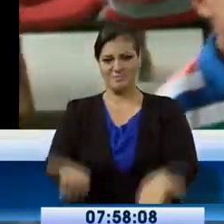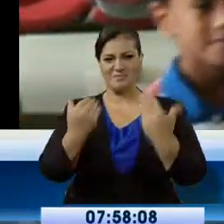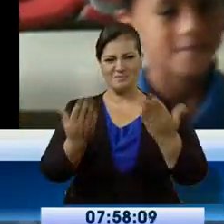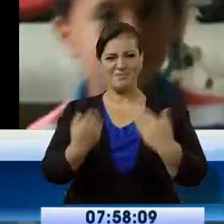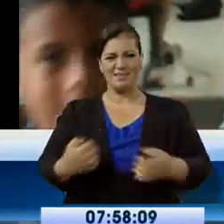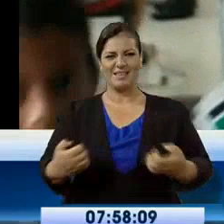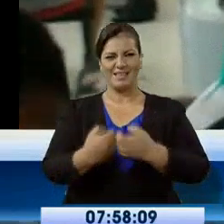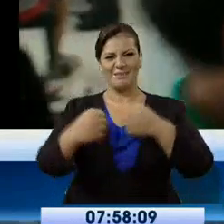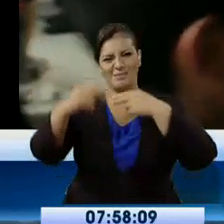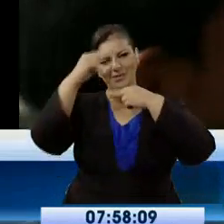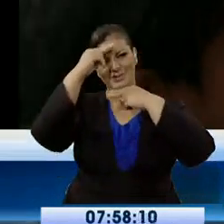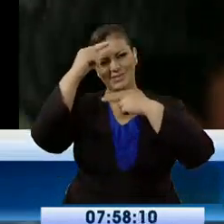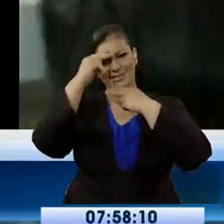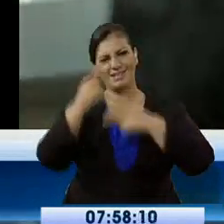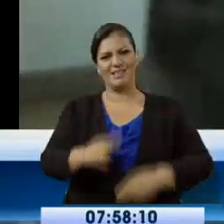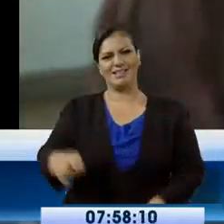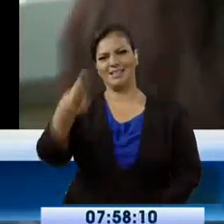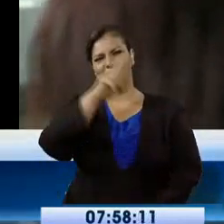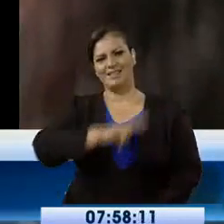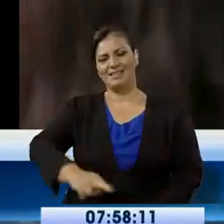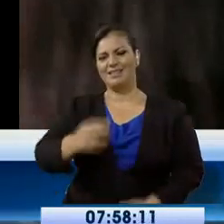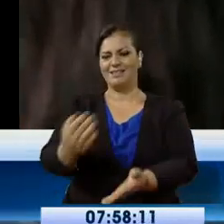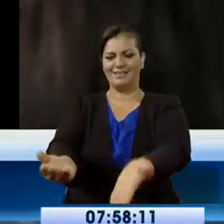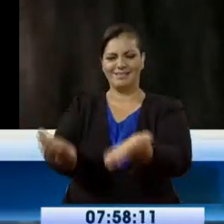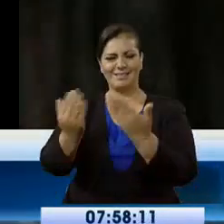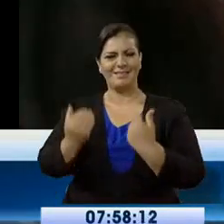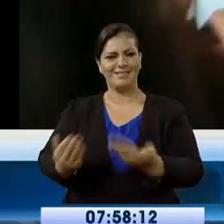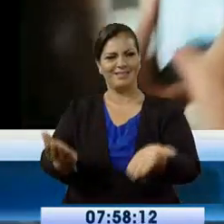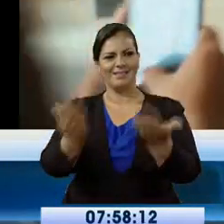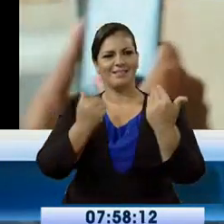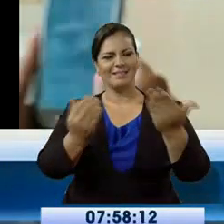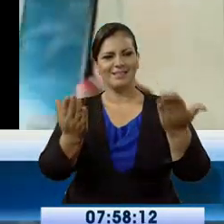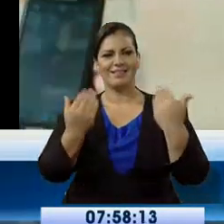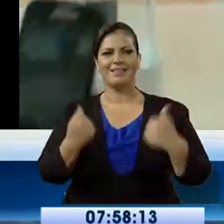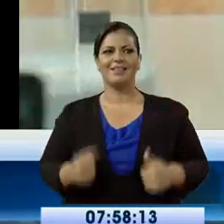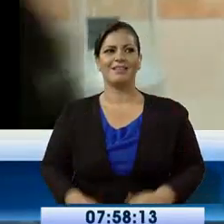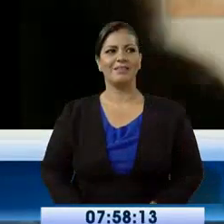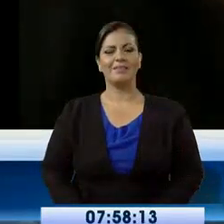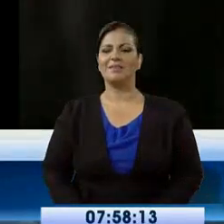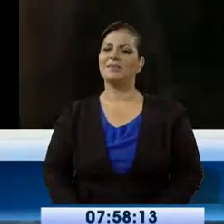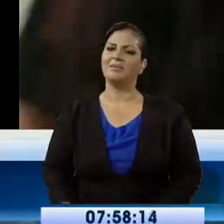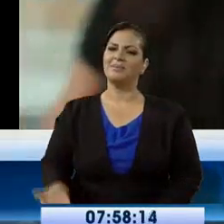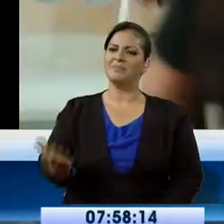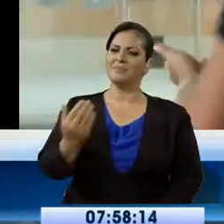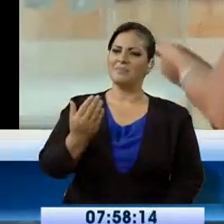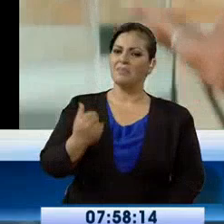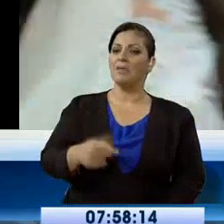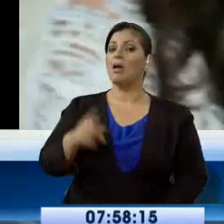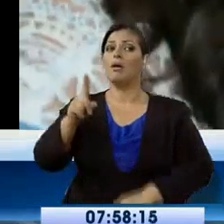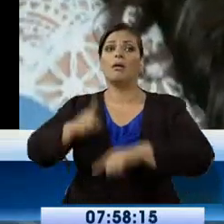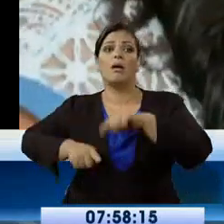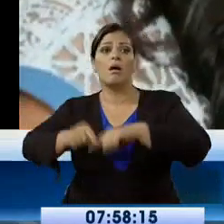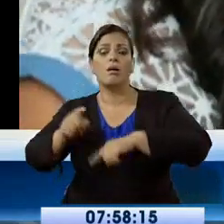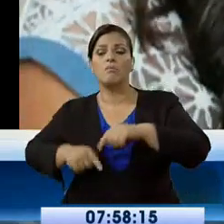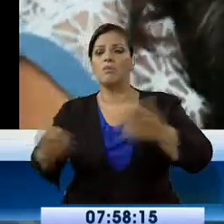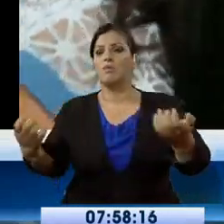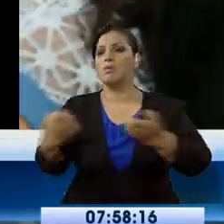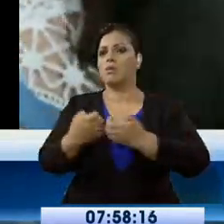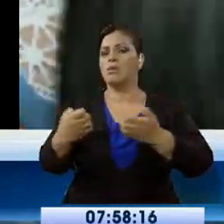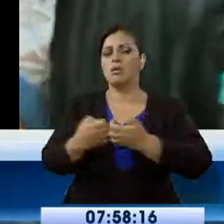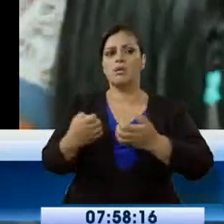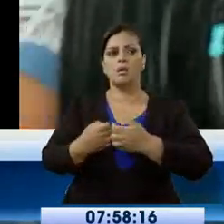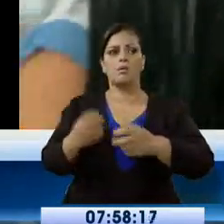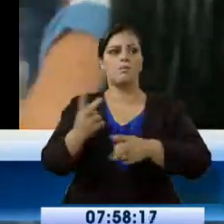y de manera muy especial, quienes hacemos su informativo, la noticia, no solo rostros de pantalla, también nuestro equipo de producción,